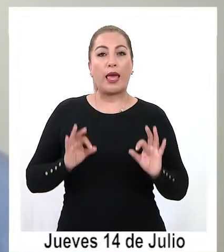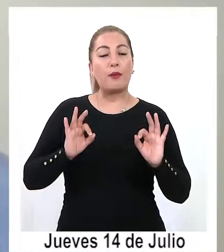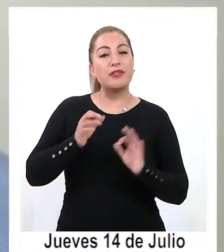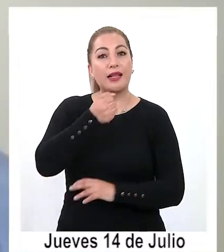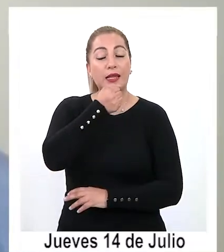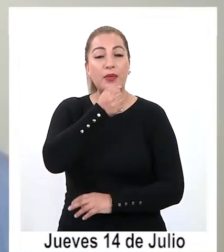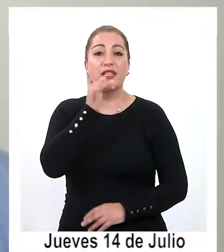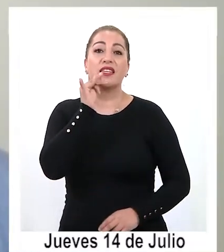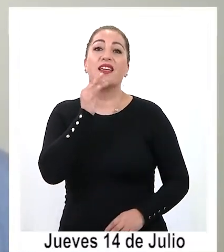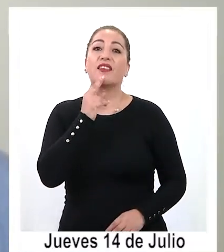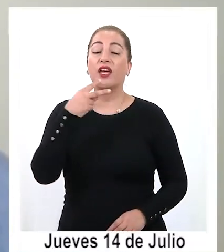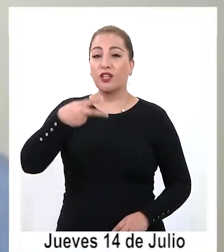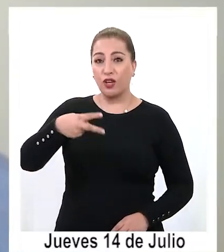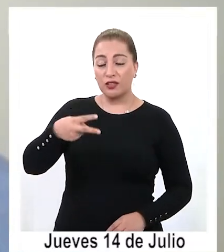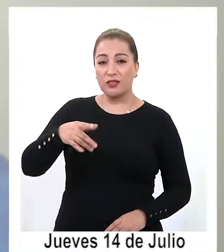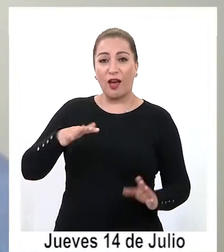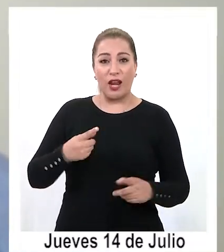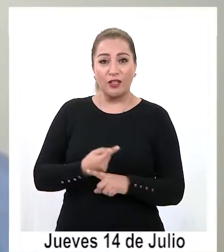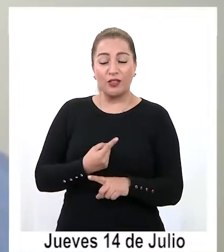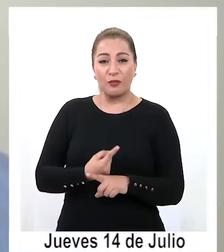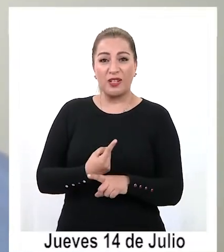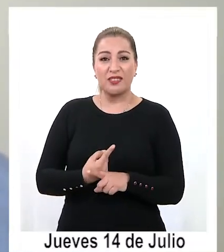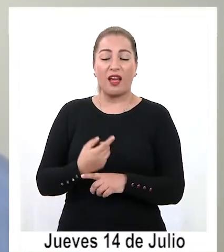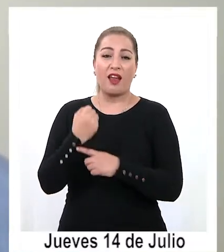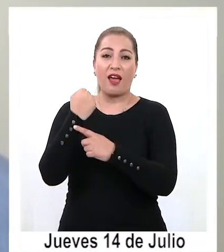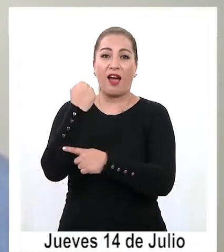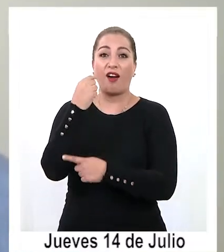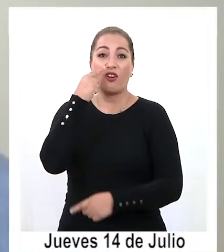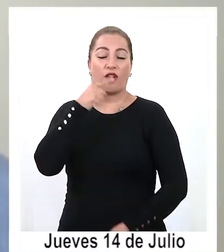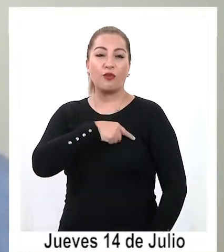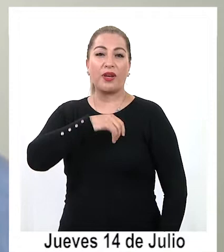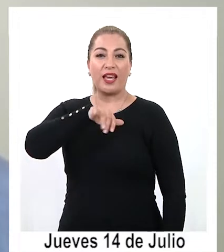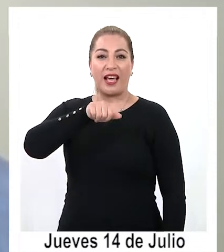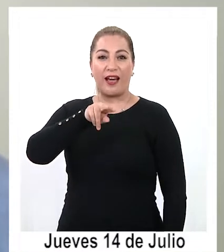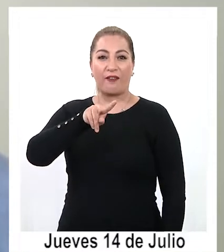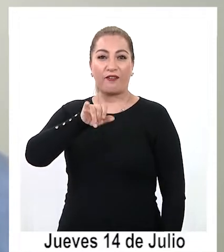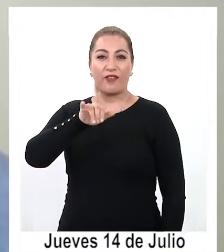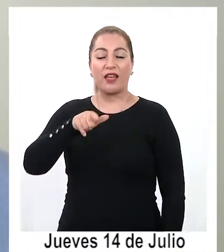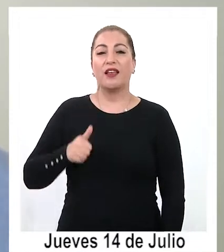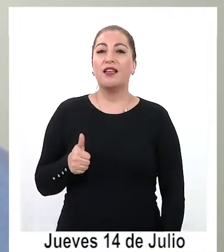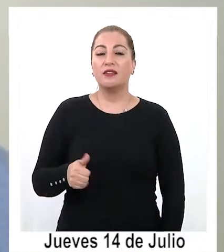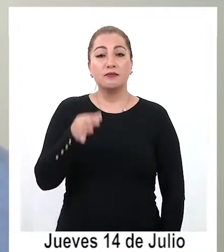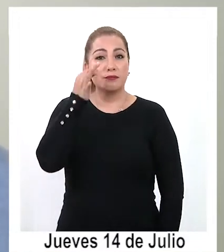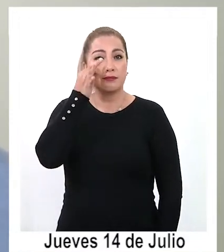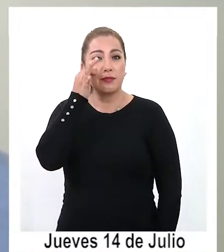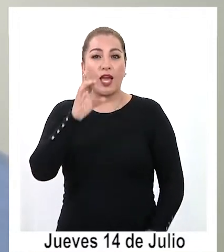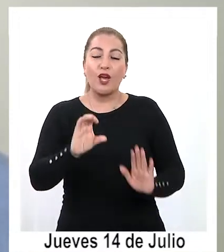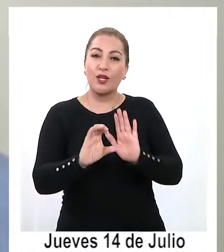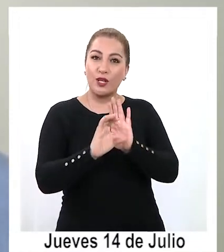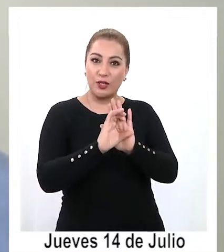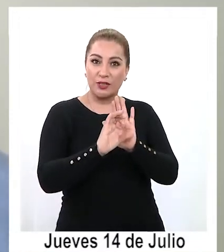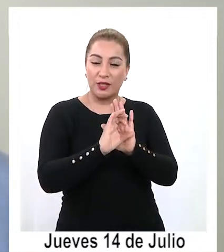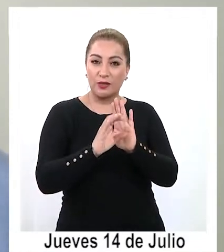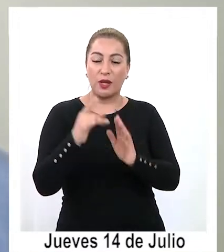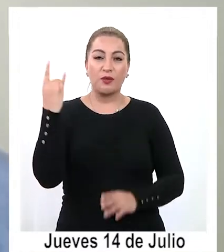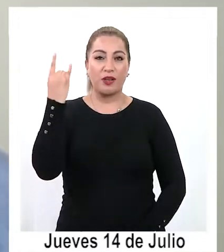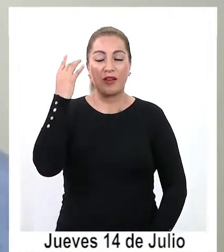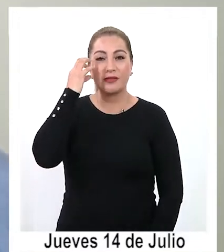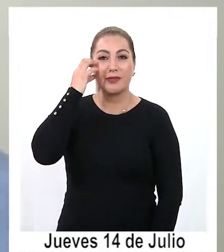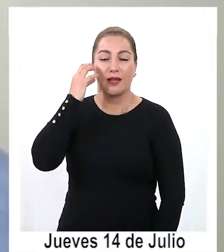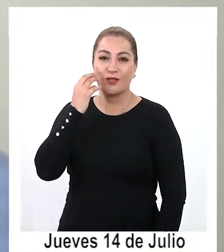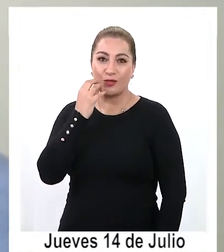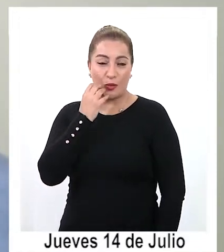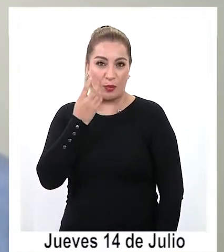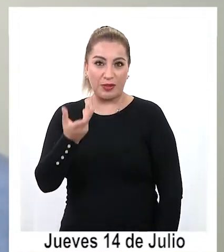Especial de prensa en Iquique TV Noticias. Vamos a conversar con el abogado Javier Leiva, director del Observatorio Constitucional de la